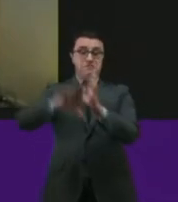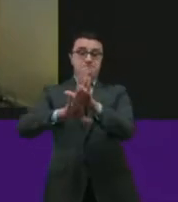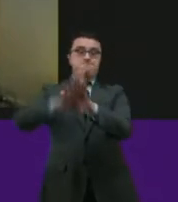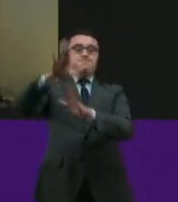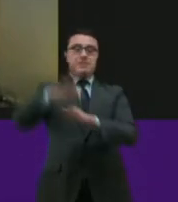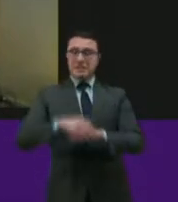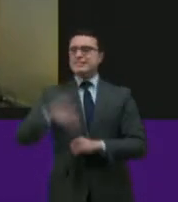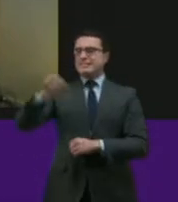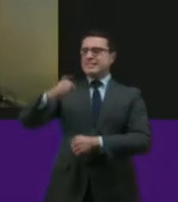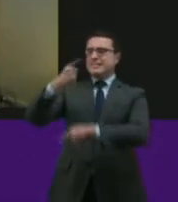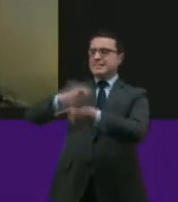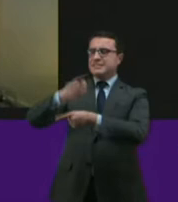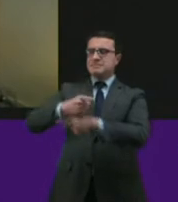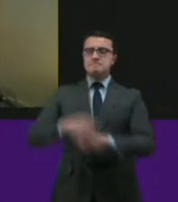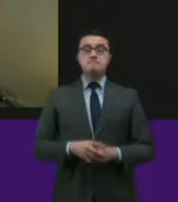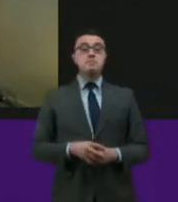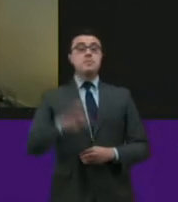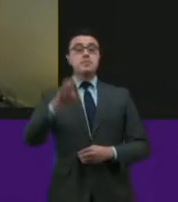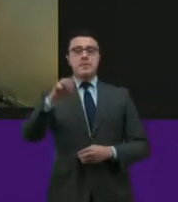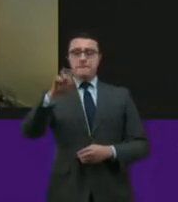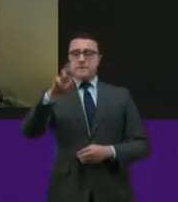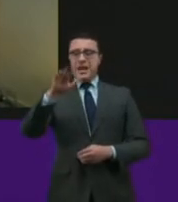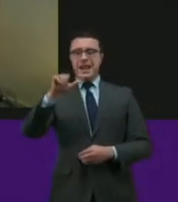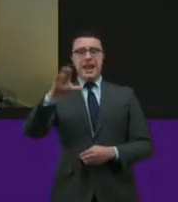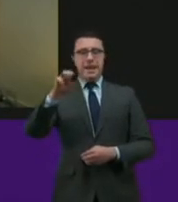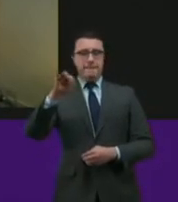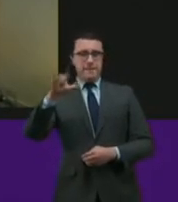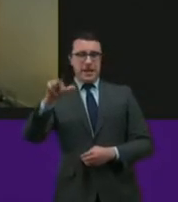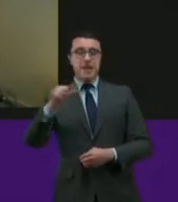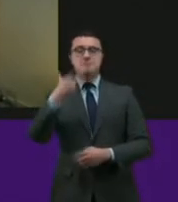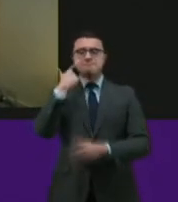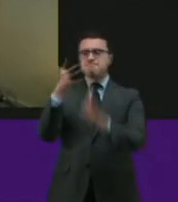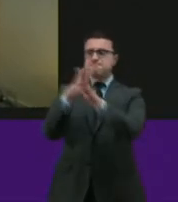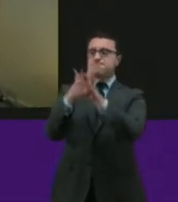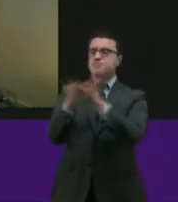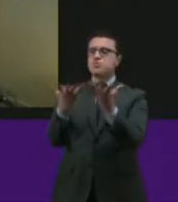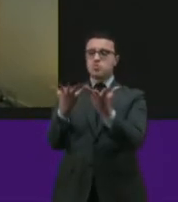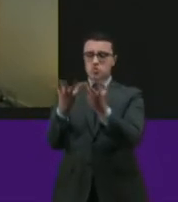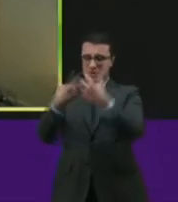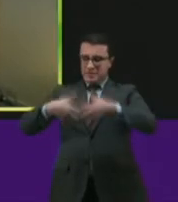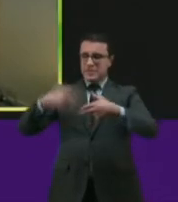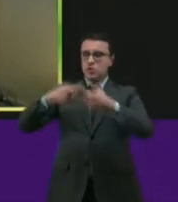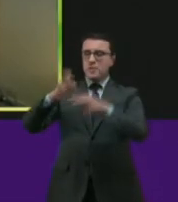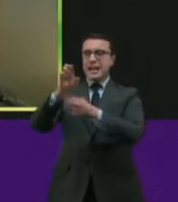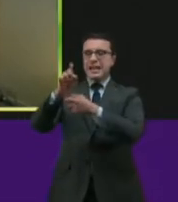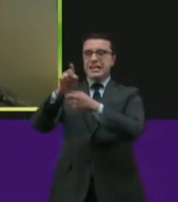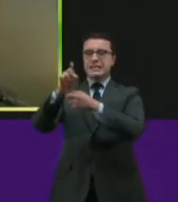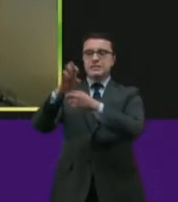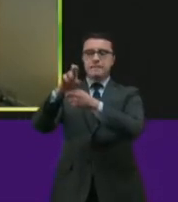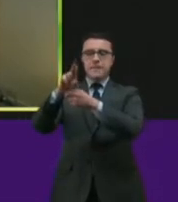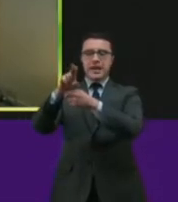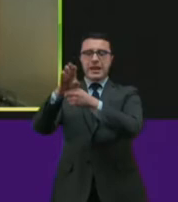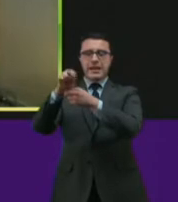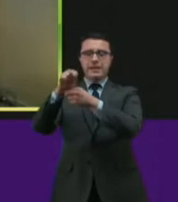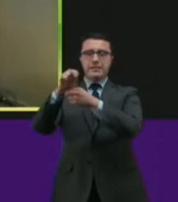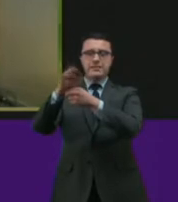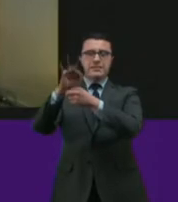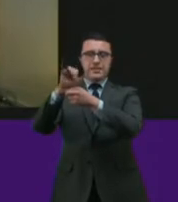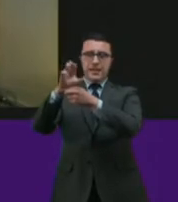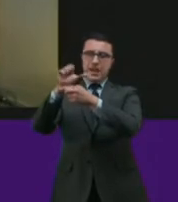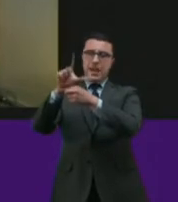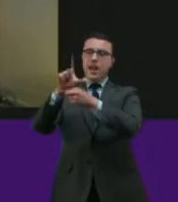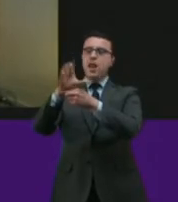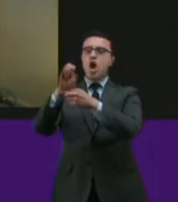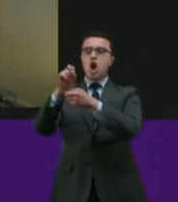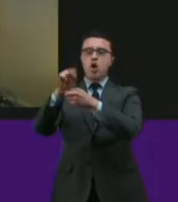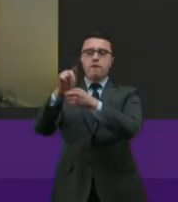potencia. Bueno, María Camila, cuéntanos un poquito de Exponential Confirming, rapidito, un pitch así de 20 segundos.